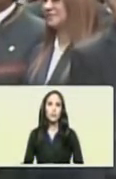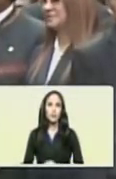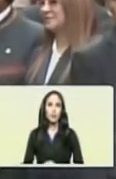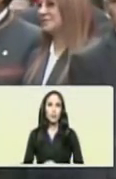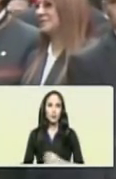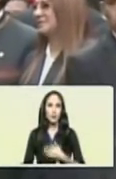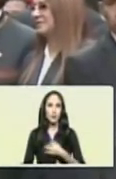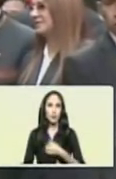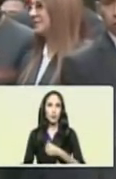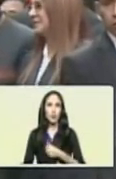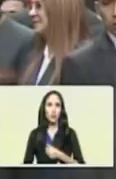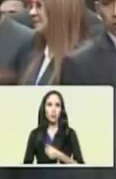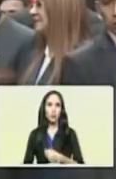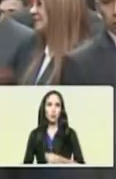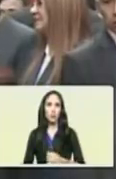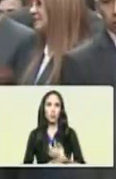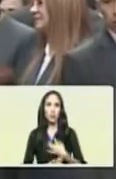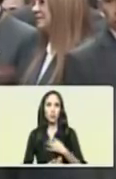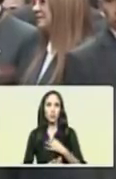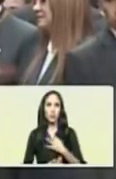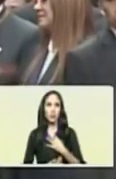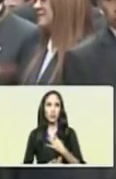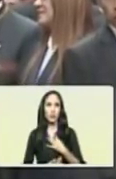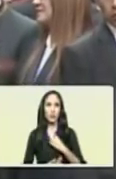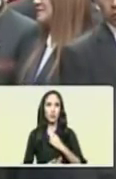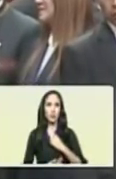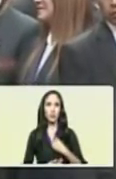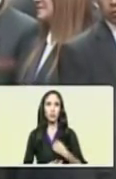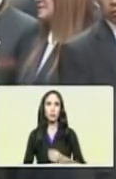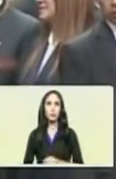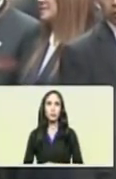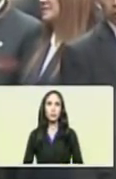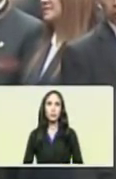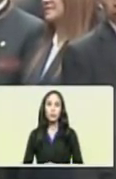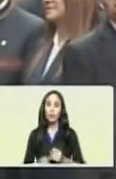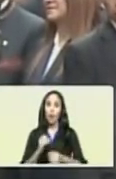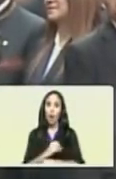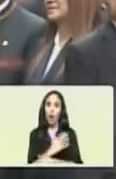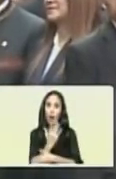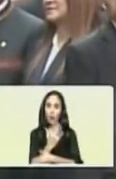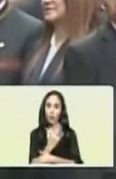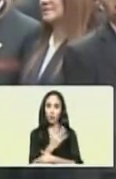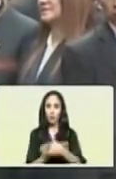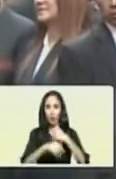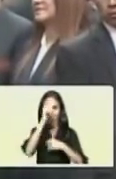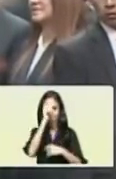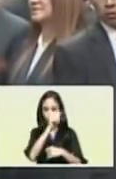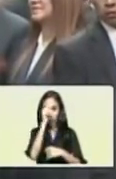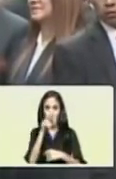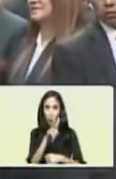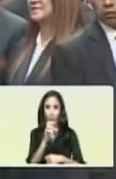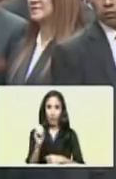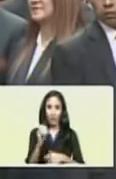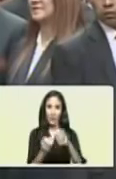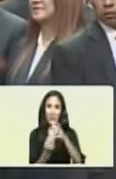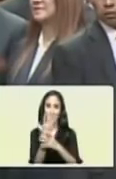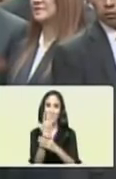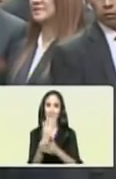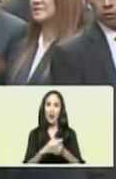hermanos del alba el próximo domingo 20 de mayo tenemos elecciones